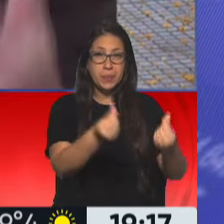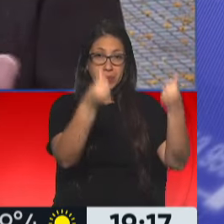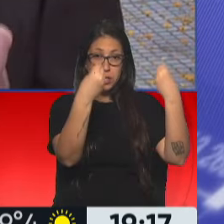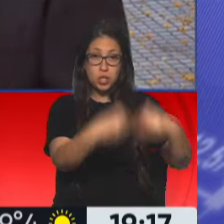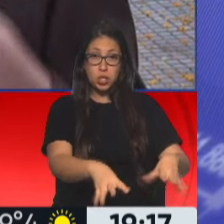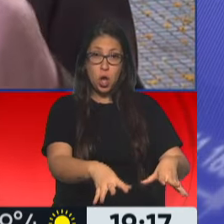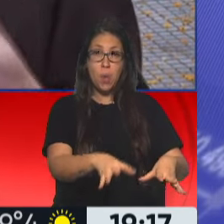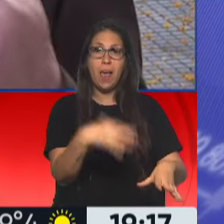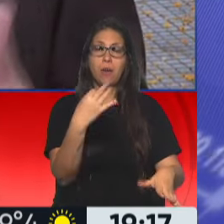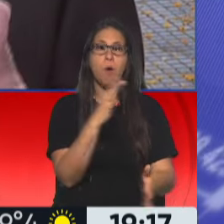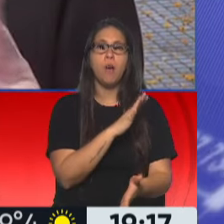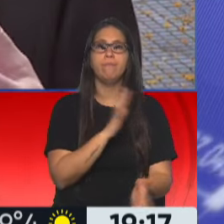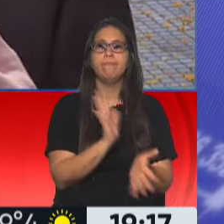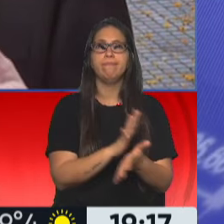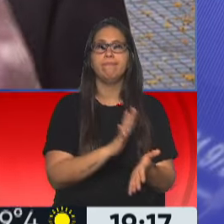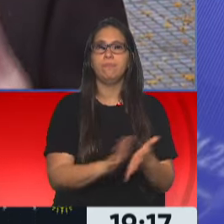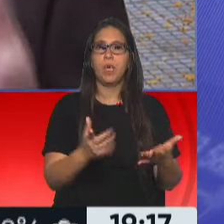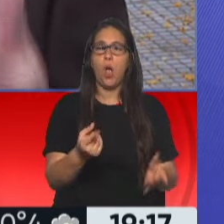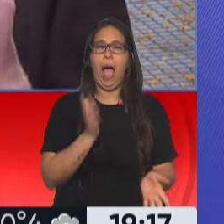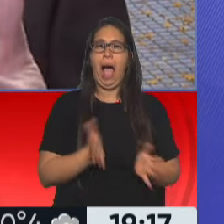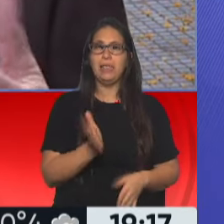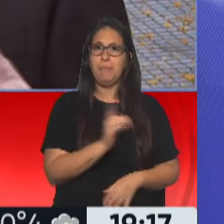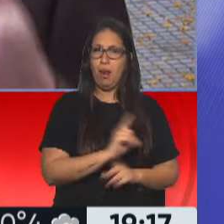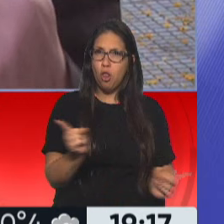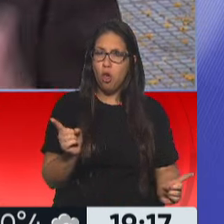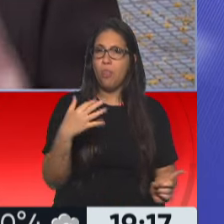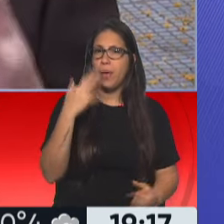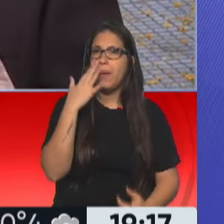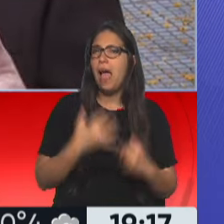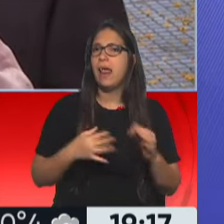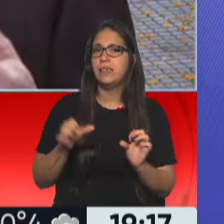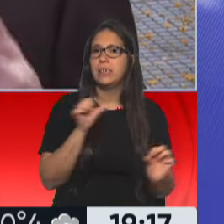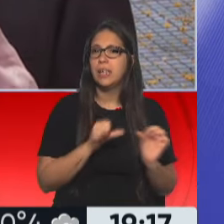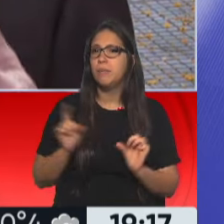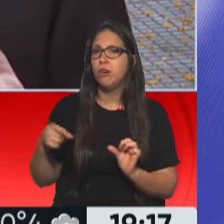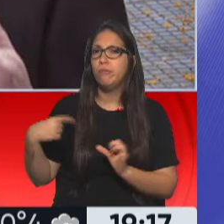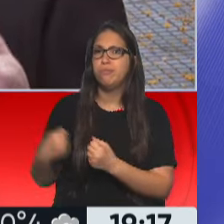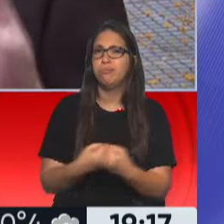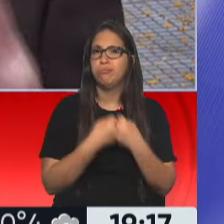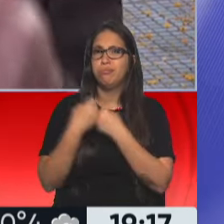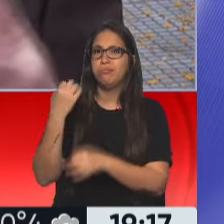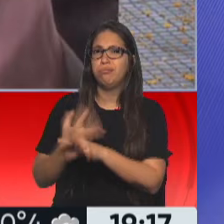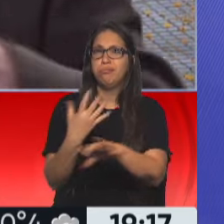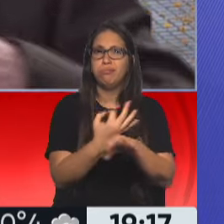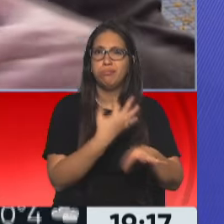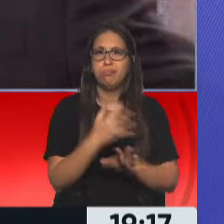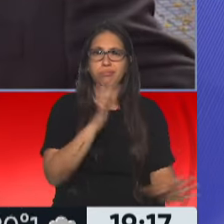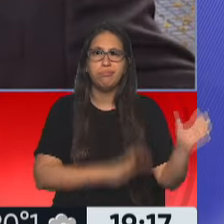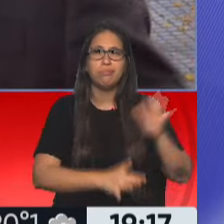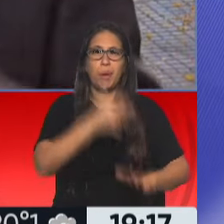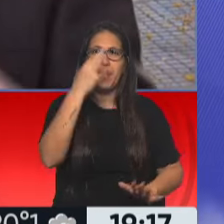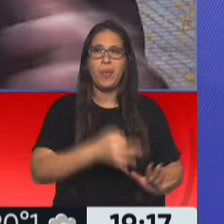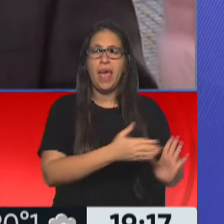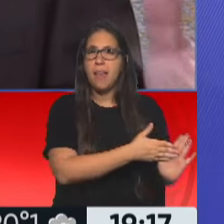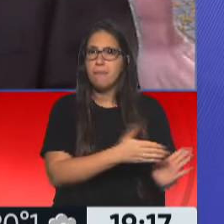totalmente inocuo, esto se tiene que basar a través de un análisis químico consensuado y un análisis químico debidamente hecho donde abarque